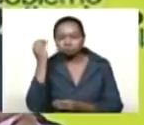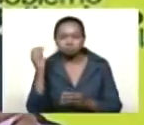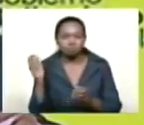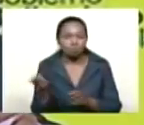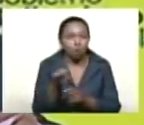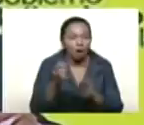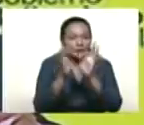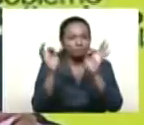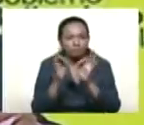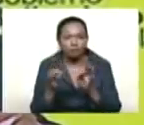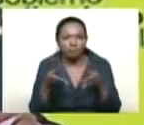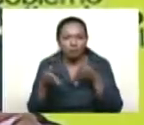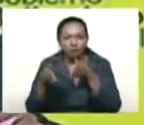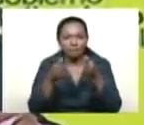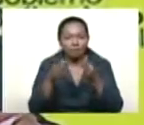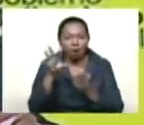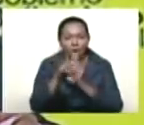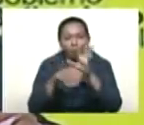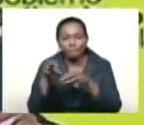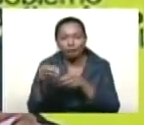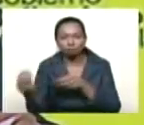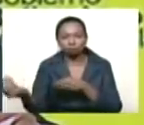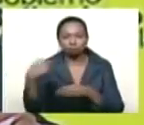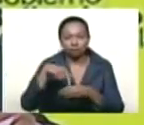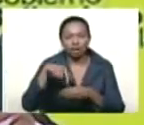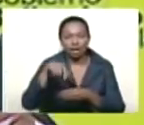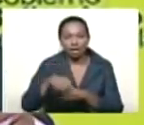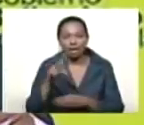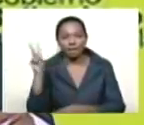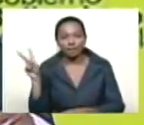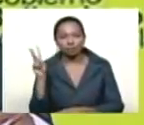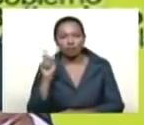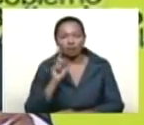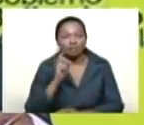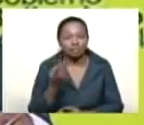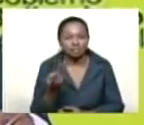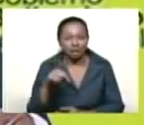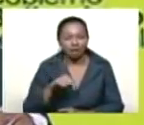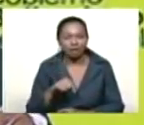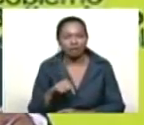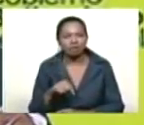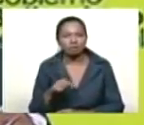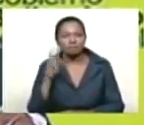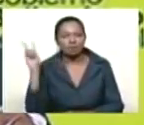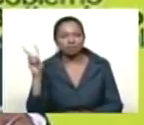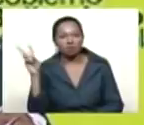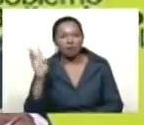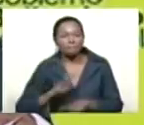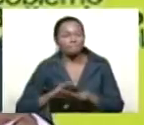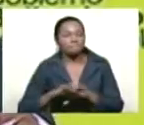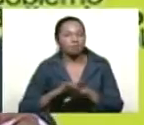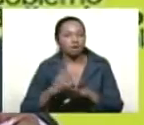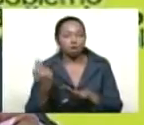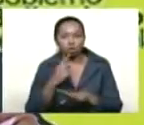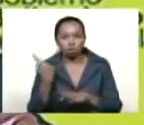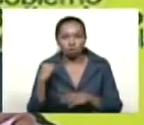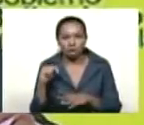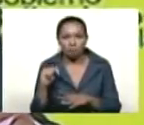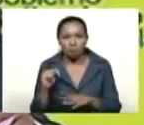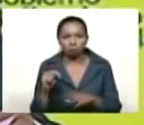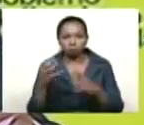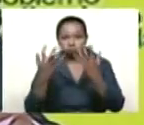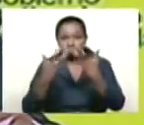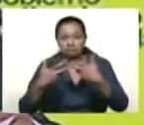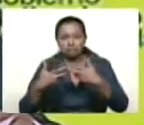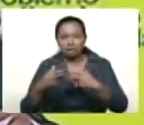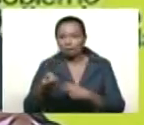mil caminos para comprar y traer lo que necesita el país para hacer las medicinas aquí, porque tenemos una buena industria farmacéutica.